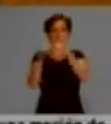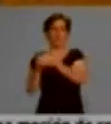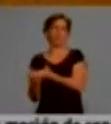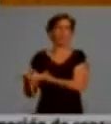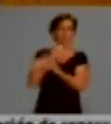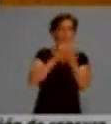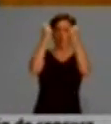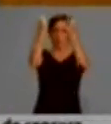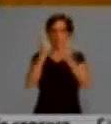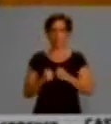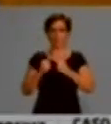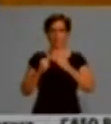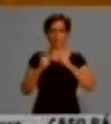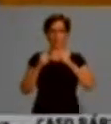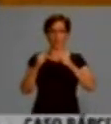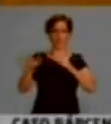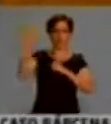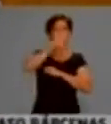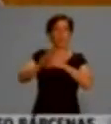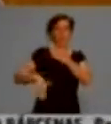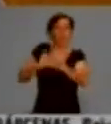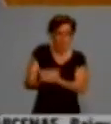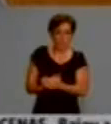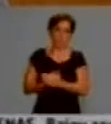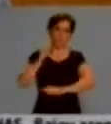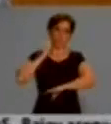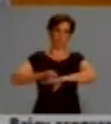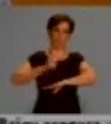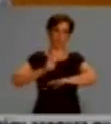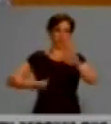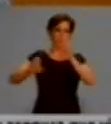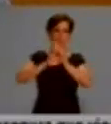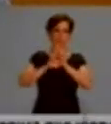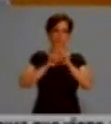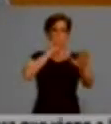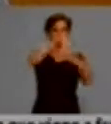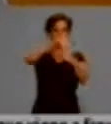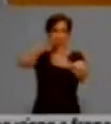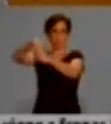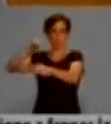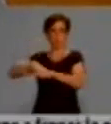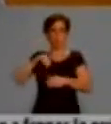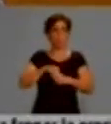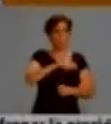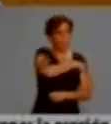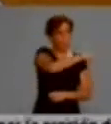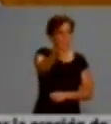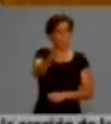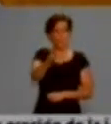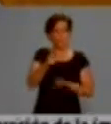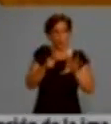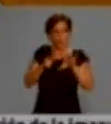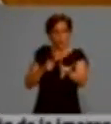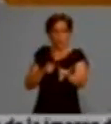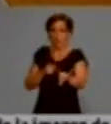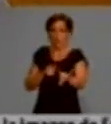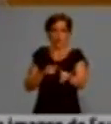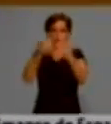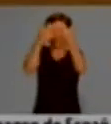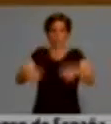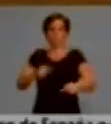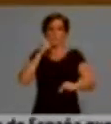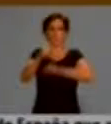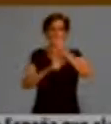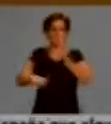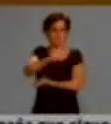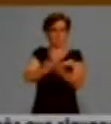del Estado, incluido el Tribunal Constitucional. Ustedes, señor Rajoy, corrompen lo que tocan. Ustedes